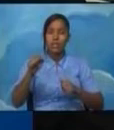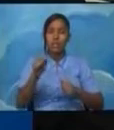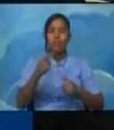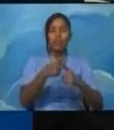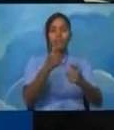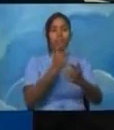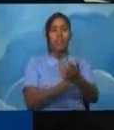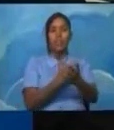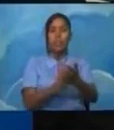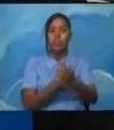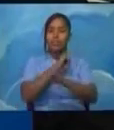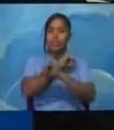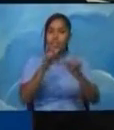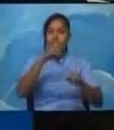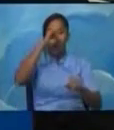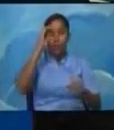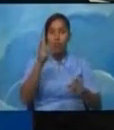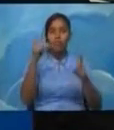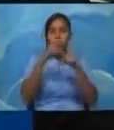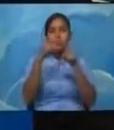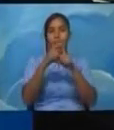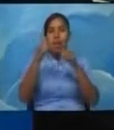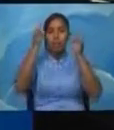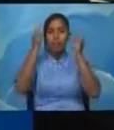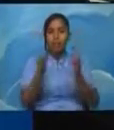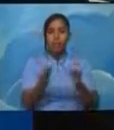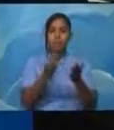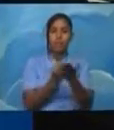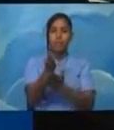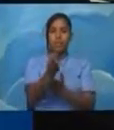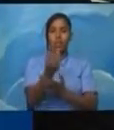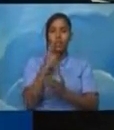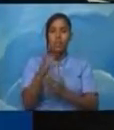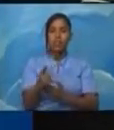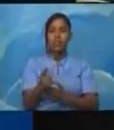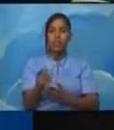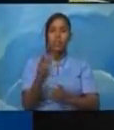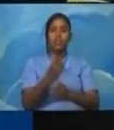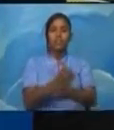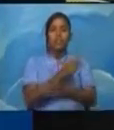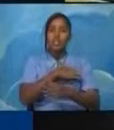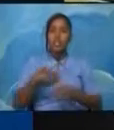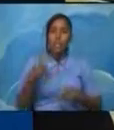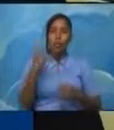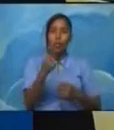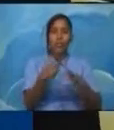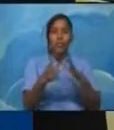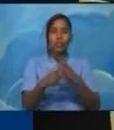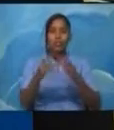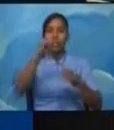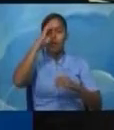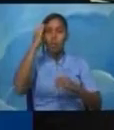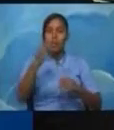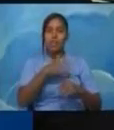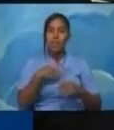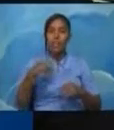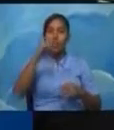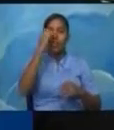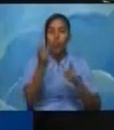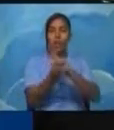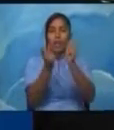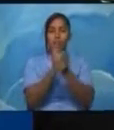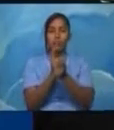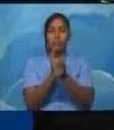Hermano, como Balaán, buscando ocasiones, buscando, Dios habla una cosa y quiere que Dios le cambie. Porque la gente quiere un Dios